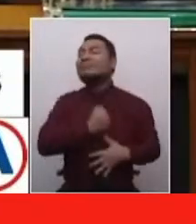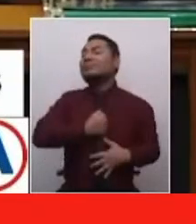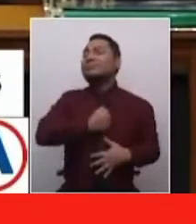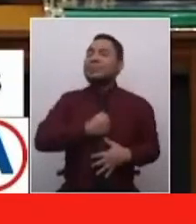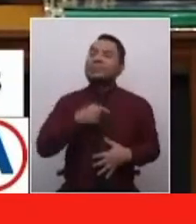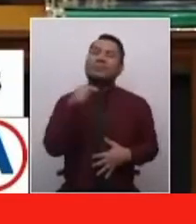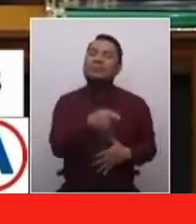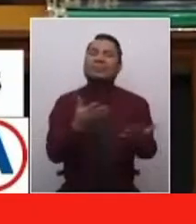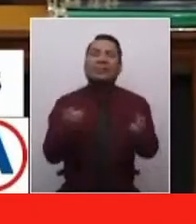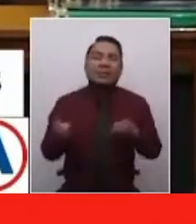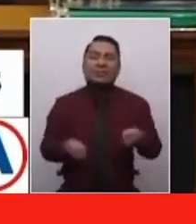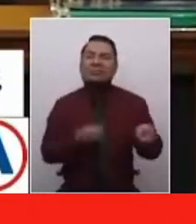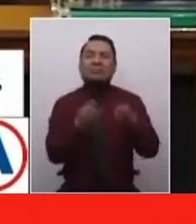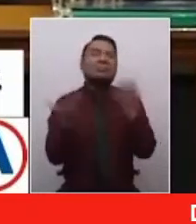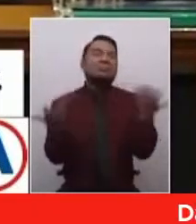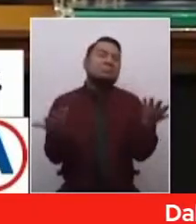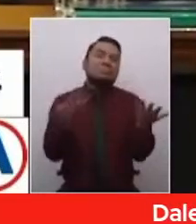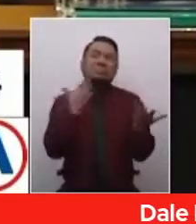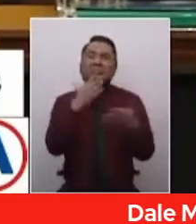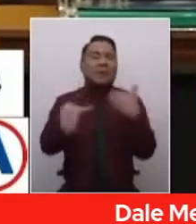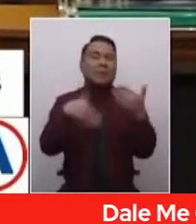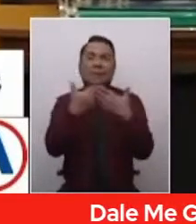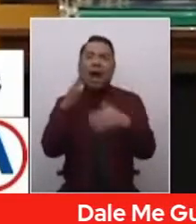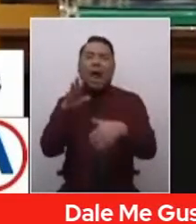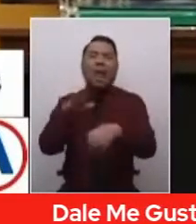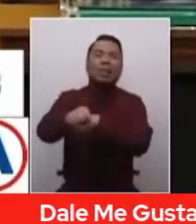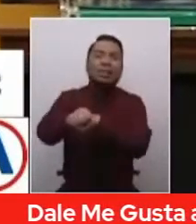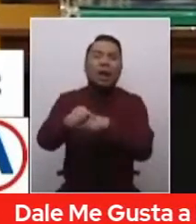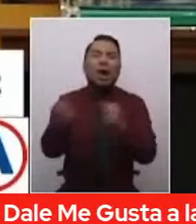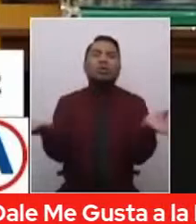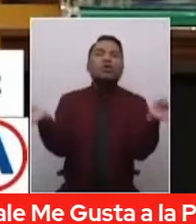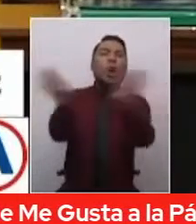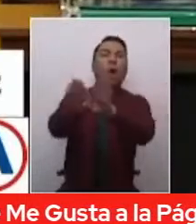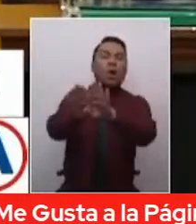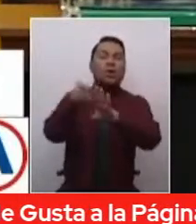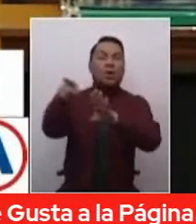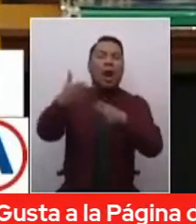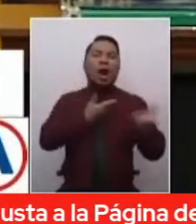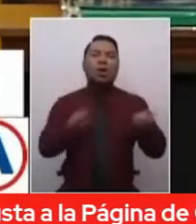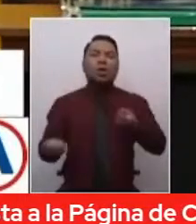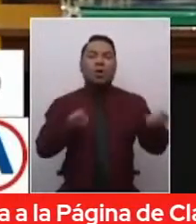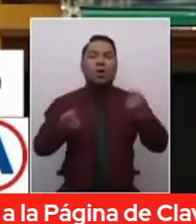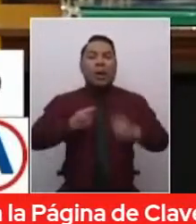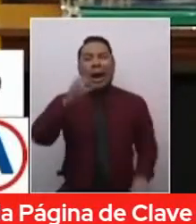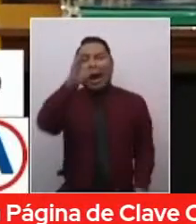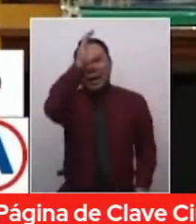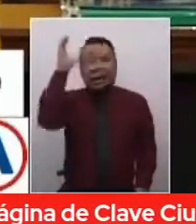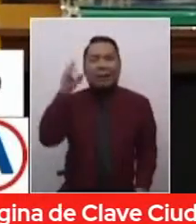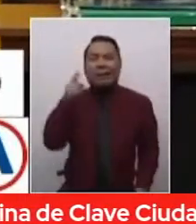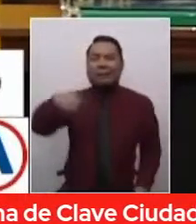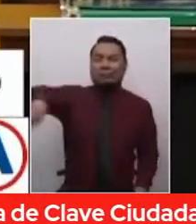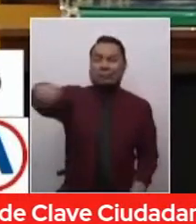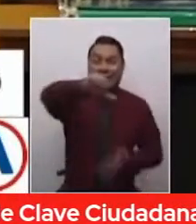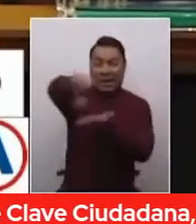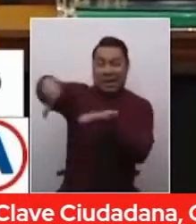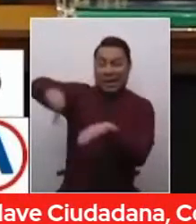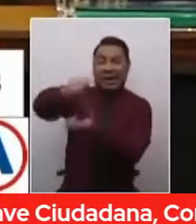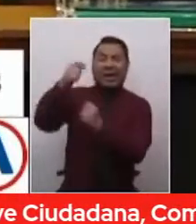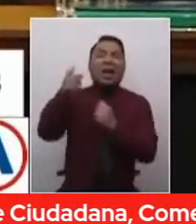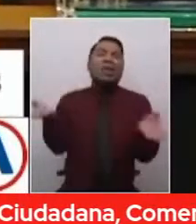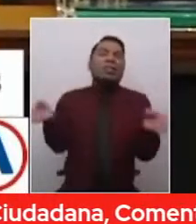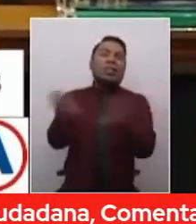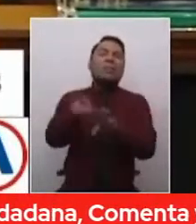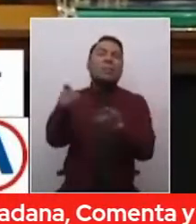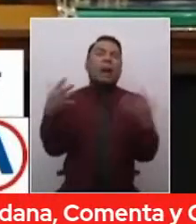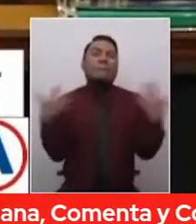ha sido de manera violatoria, inconstitucional, cerrada por el gobierno del señor Pedro Castillo, justamente por temor a